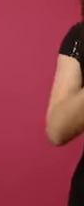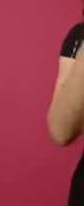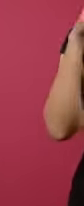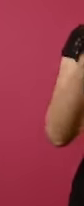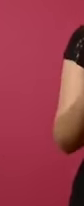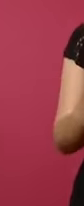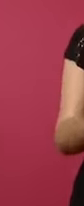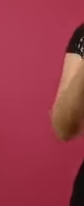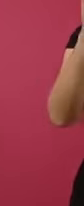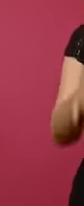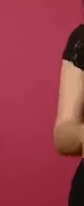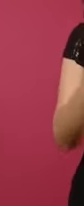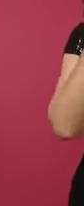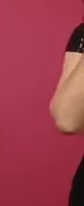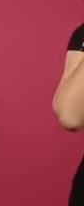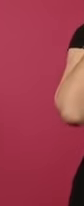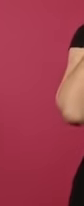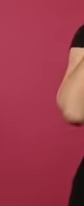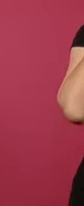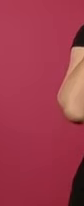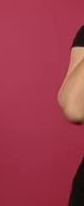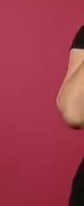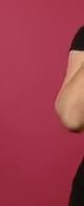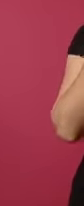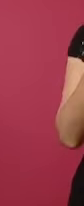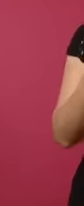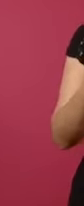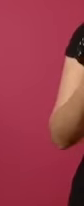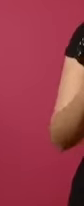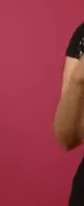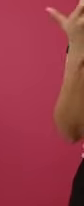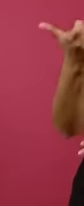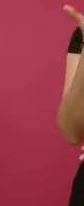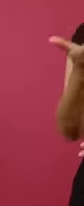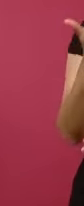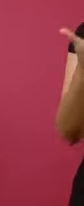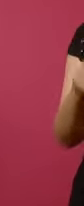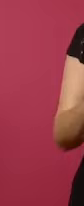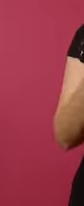si la educación no es una práctica a la libertad,